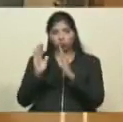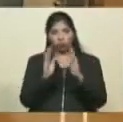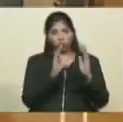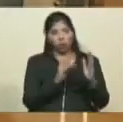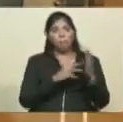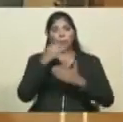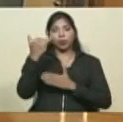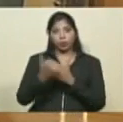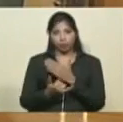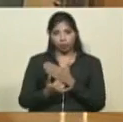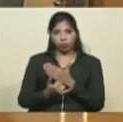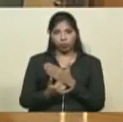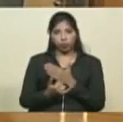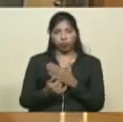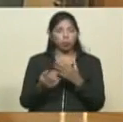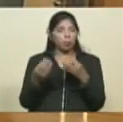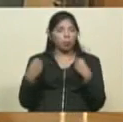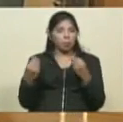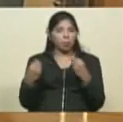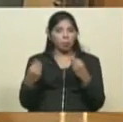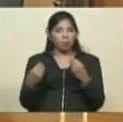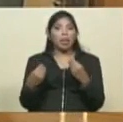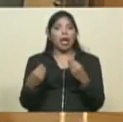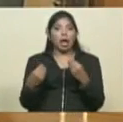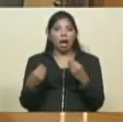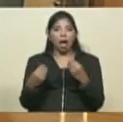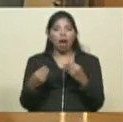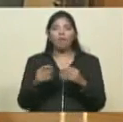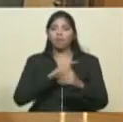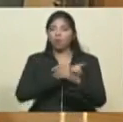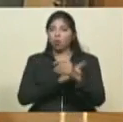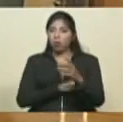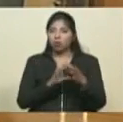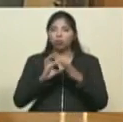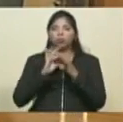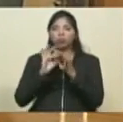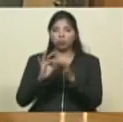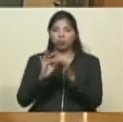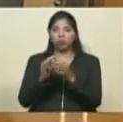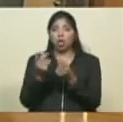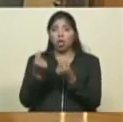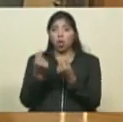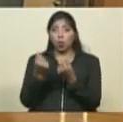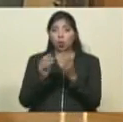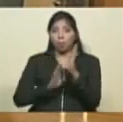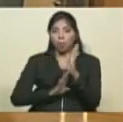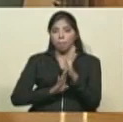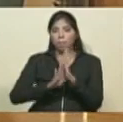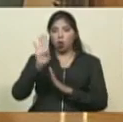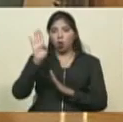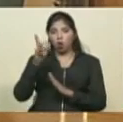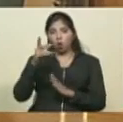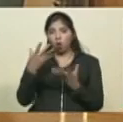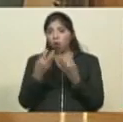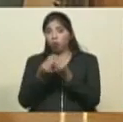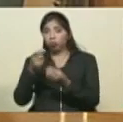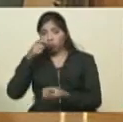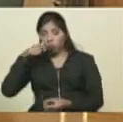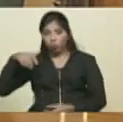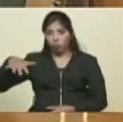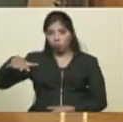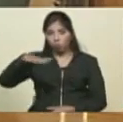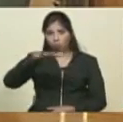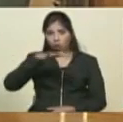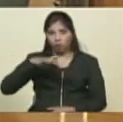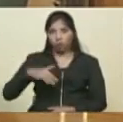constitucional para consolidar el gobierno de la economía nacional junto al poder soberano